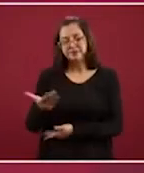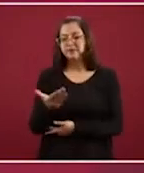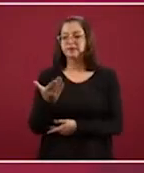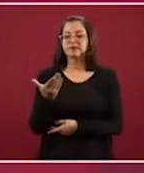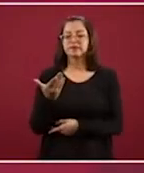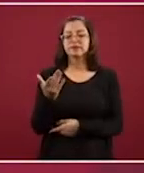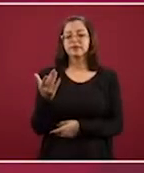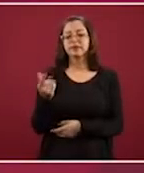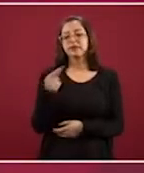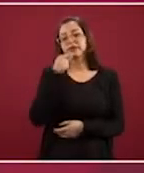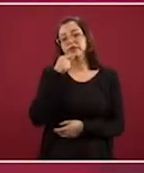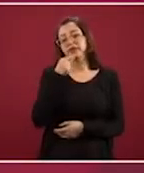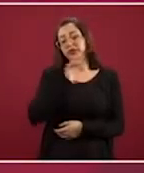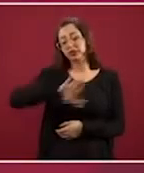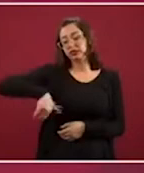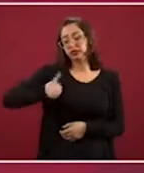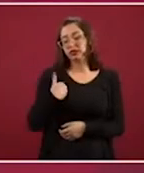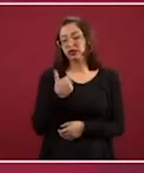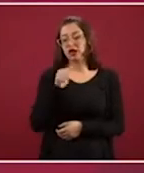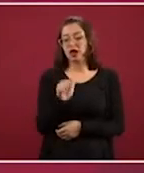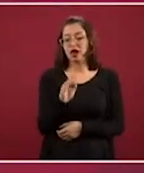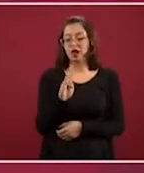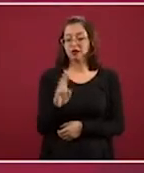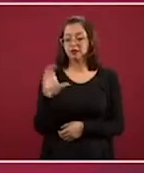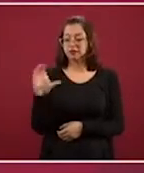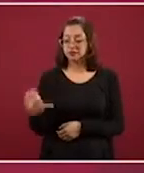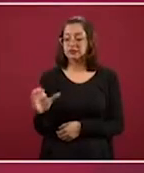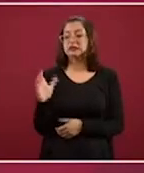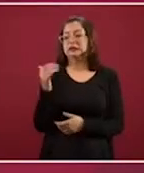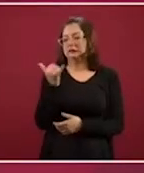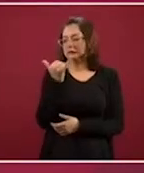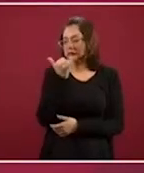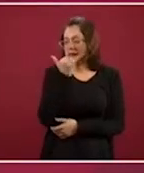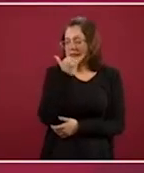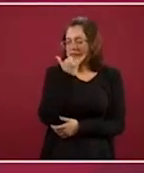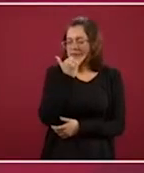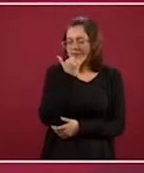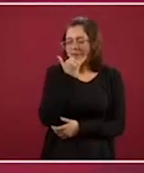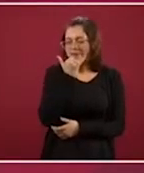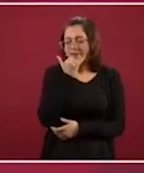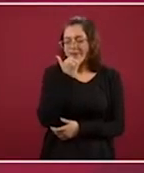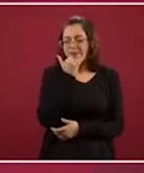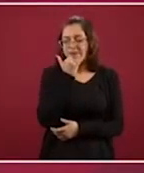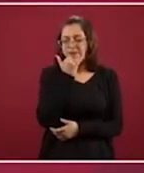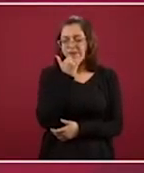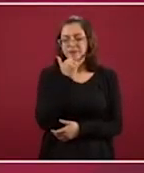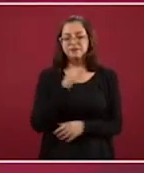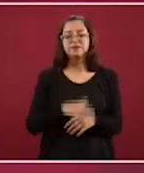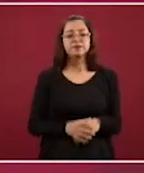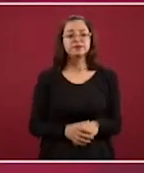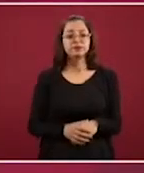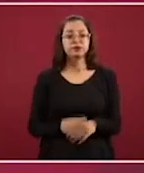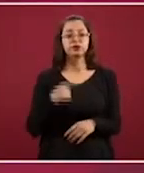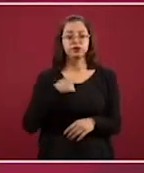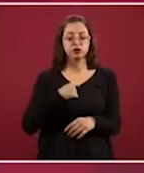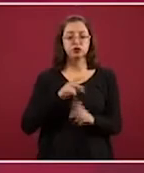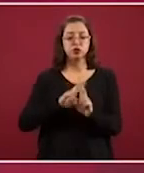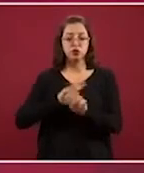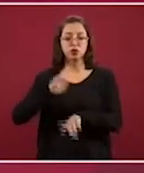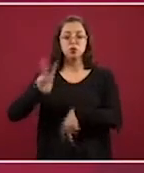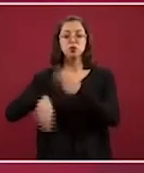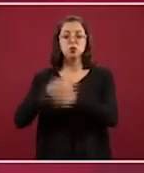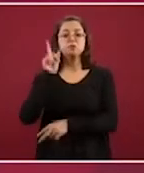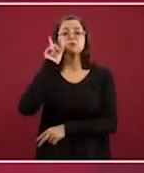los niños de la guardería ABC. Voy a estar con ellos